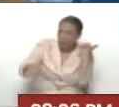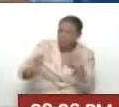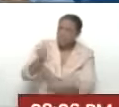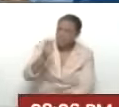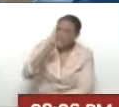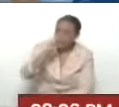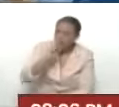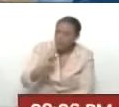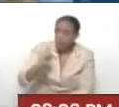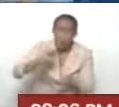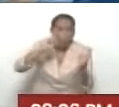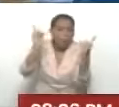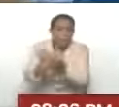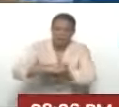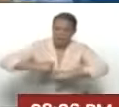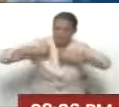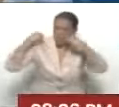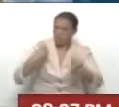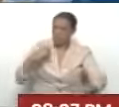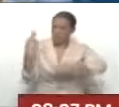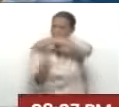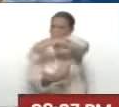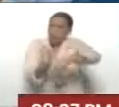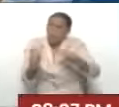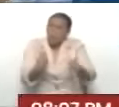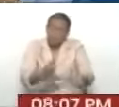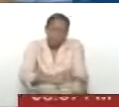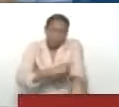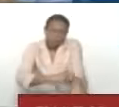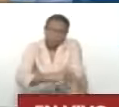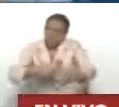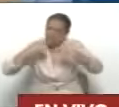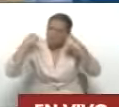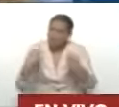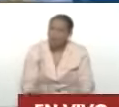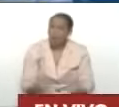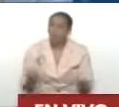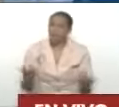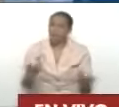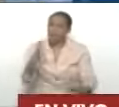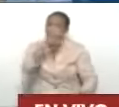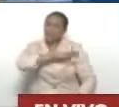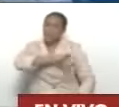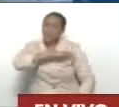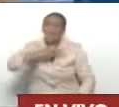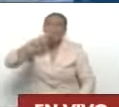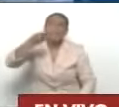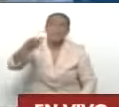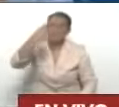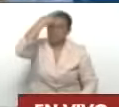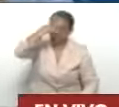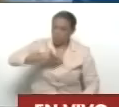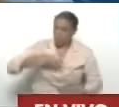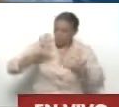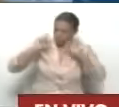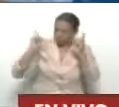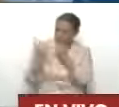cuándo me convertí en rebelde, en revolucionario, cuándo me convertí en socialista, en